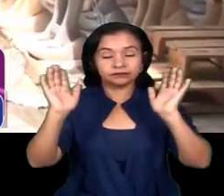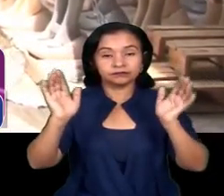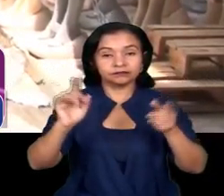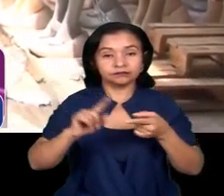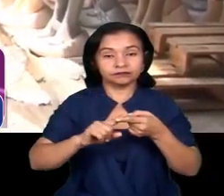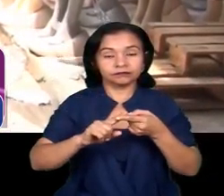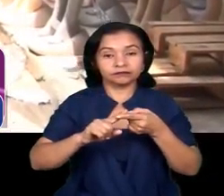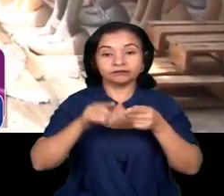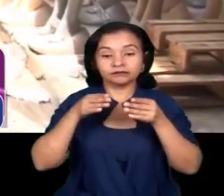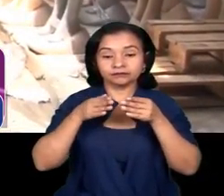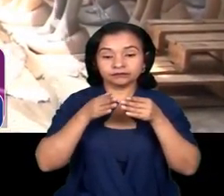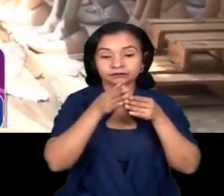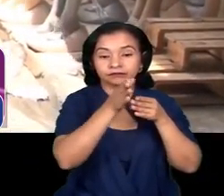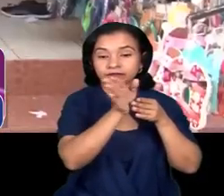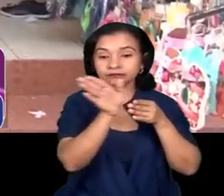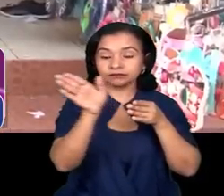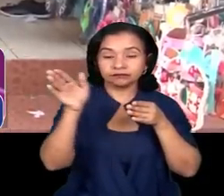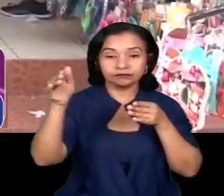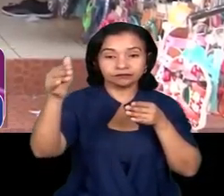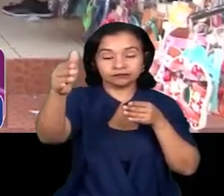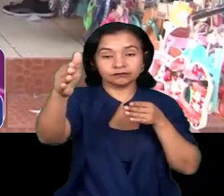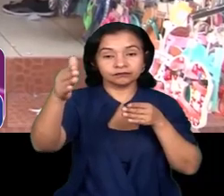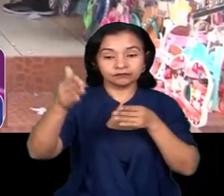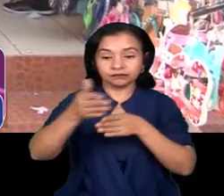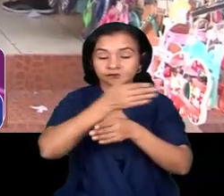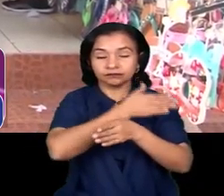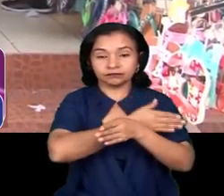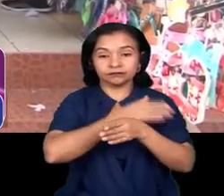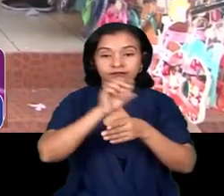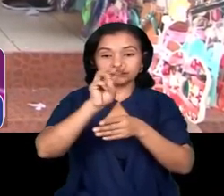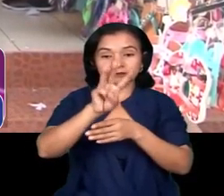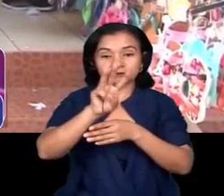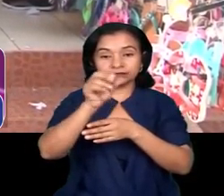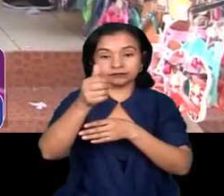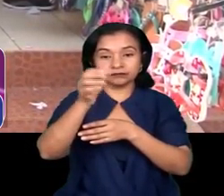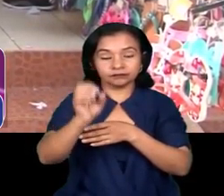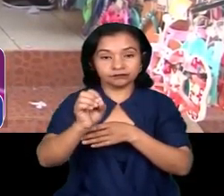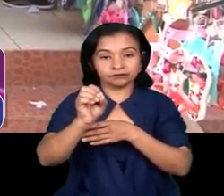tenemos señalizaciones en los mercados, que se pusieron 360